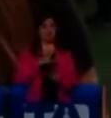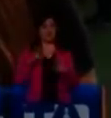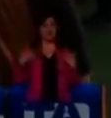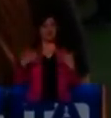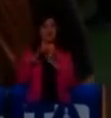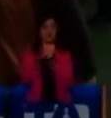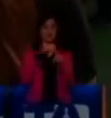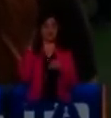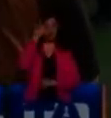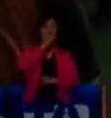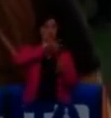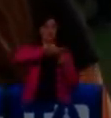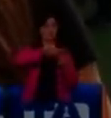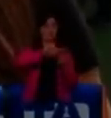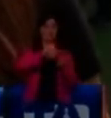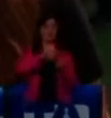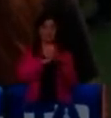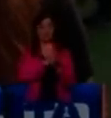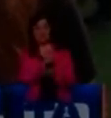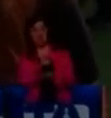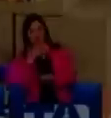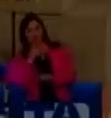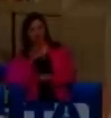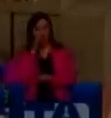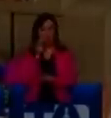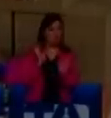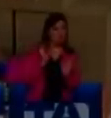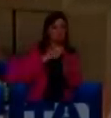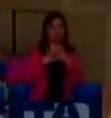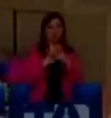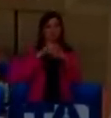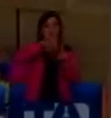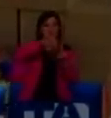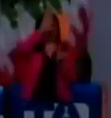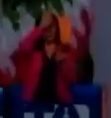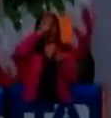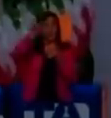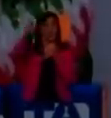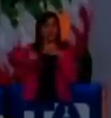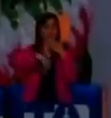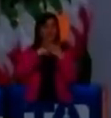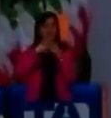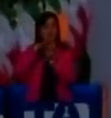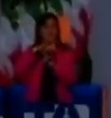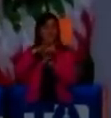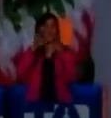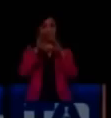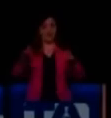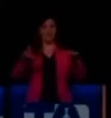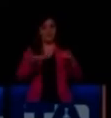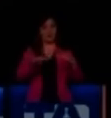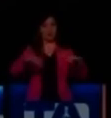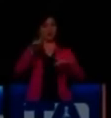y un ambiente tan bonito que todo el mundo para, prueba, le gusta. En la Cruz del Papa, en cambio, se realizó la Feria Navidad de